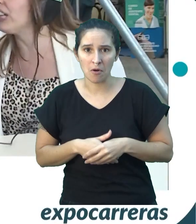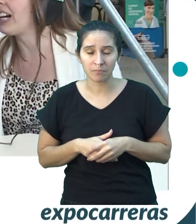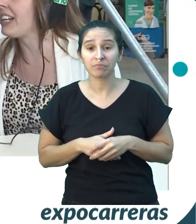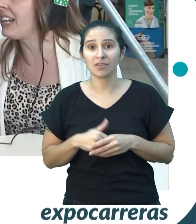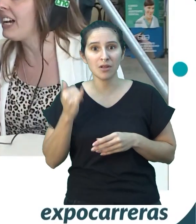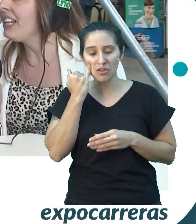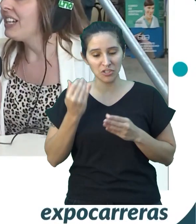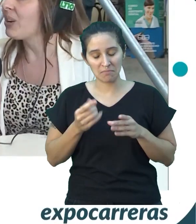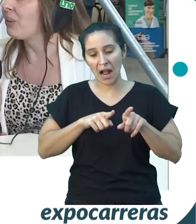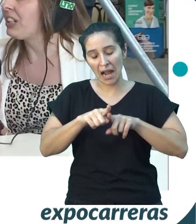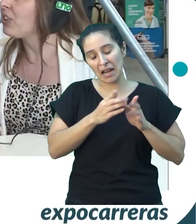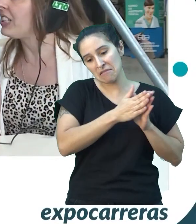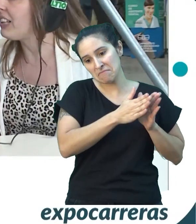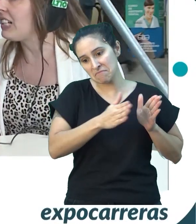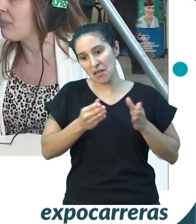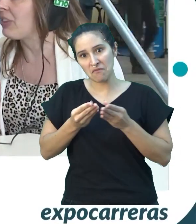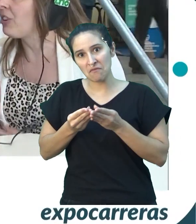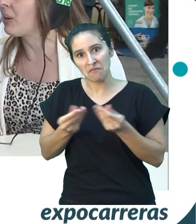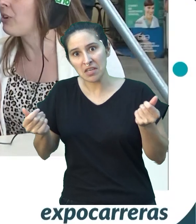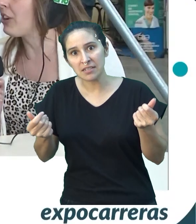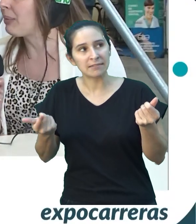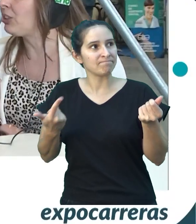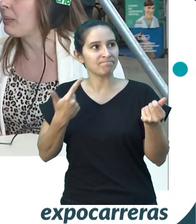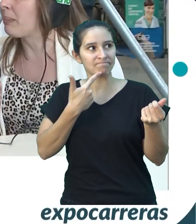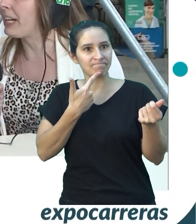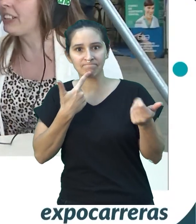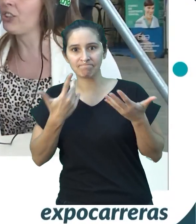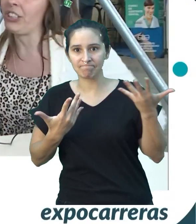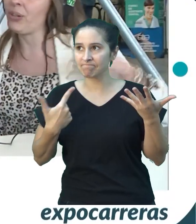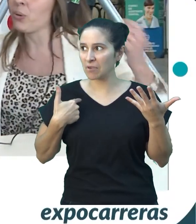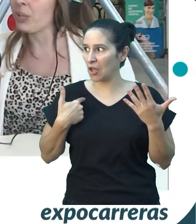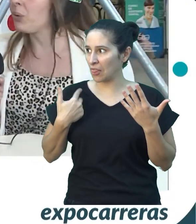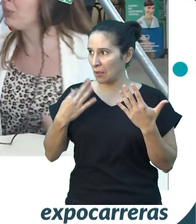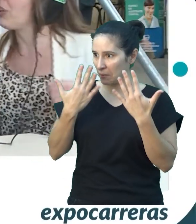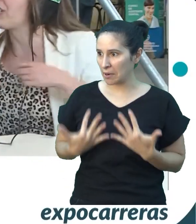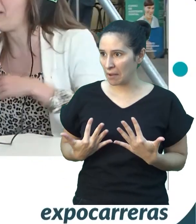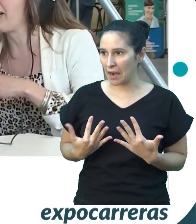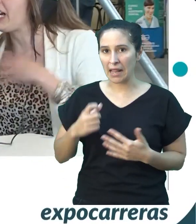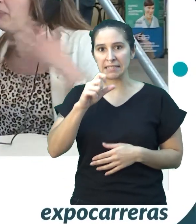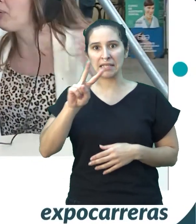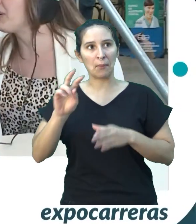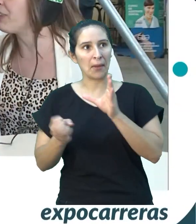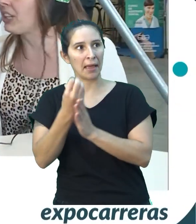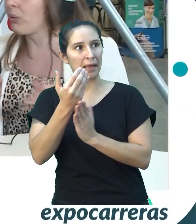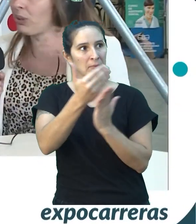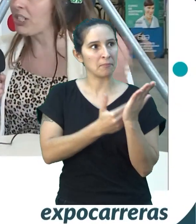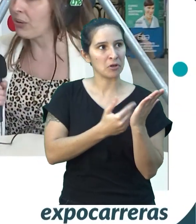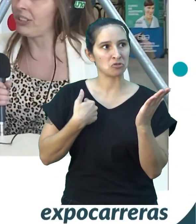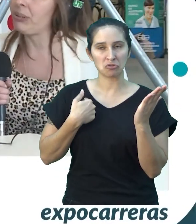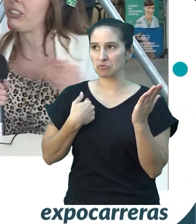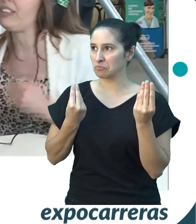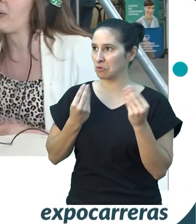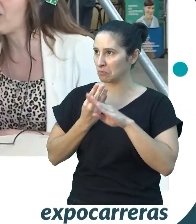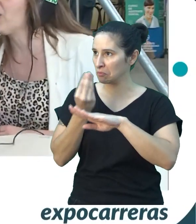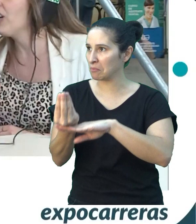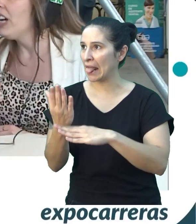finalizando la carrera se encuentran con este dilema, ¿no? De que, bueno, ahora me tengo que preparar, tengo que tener un currículum, tengo que saber a qué me voy a enfrentar cuando vaya a una